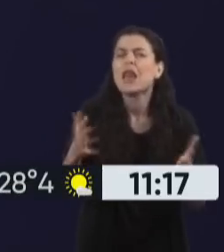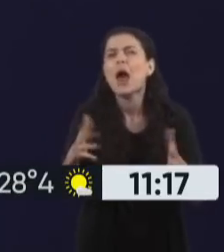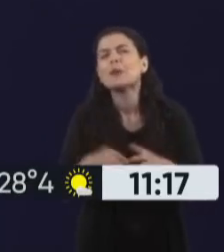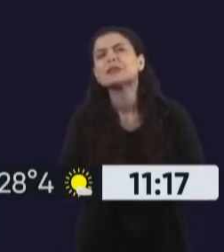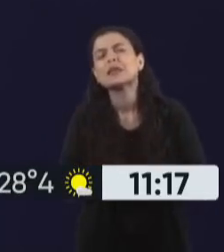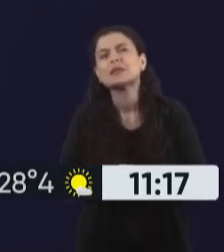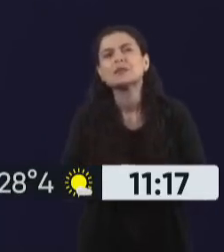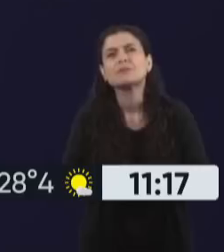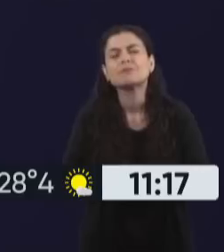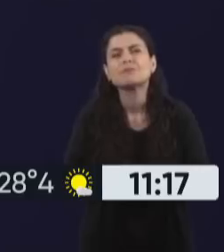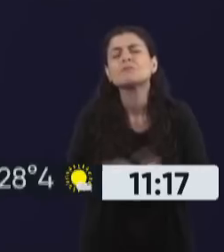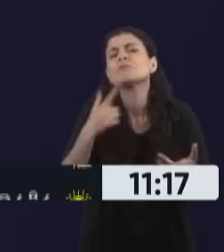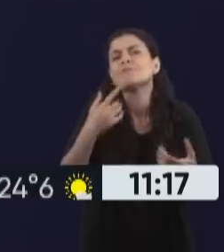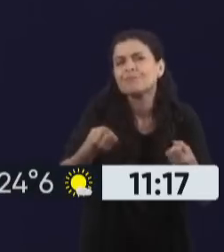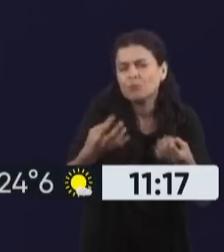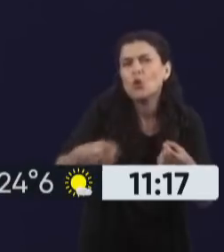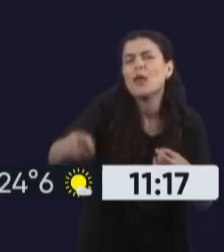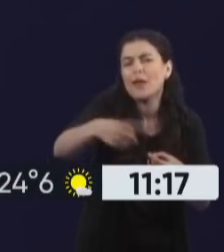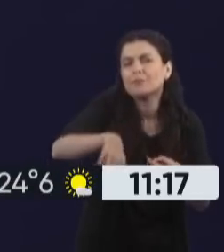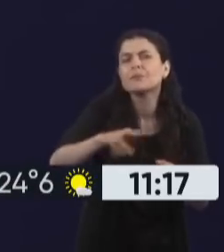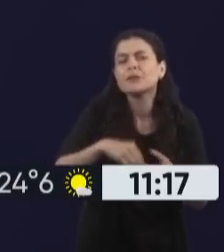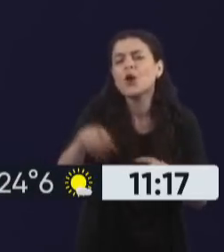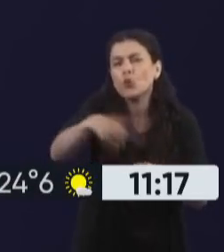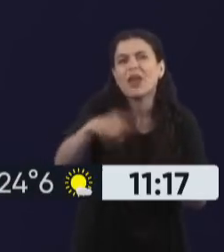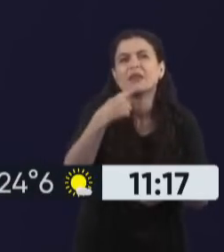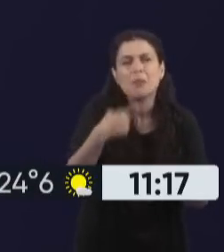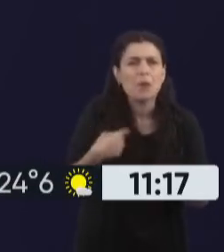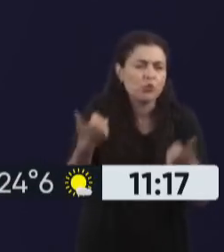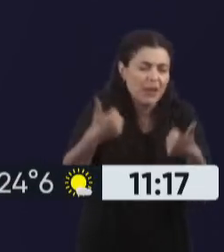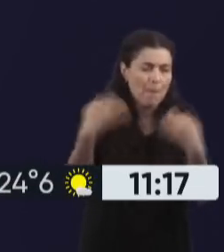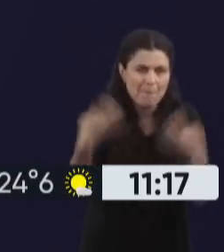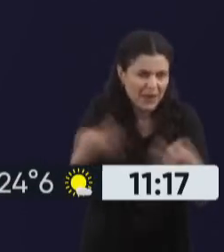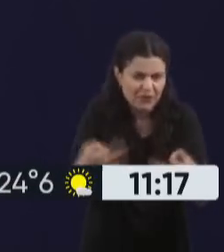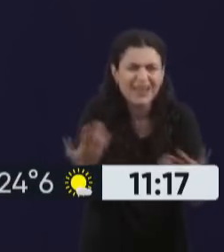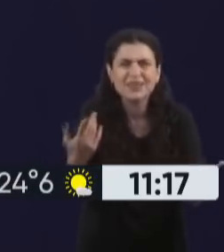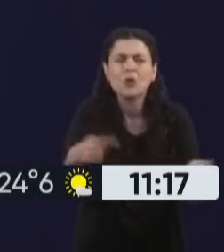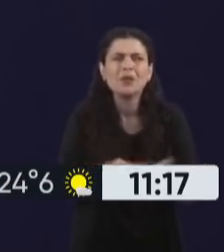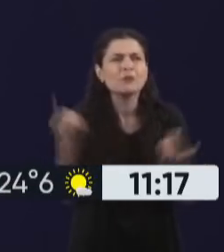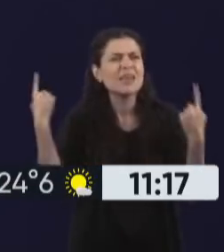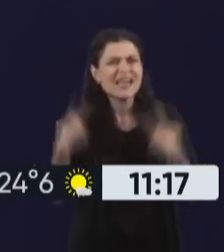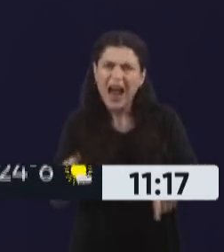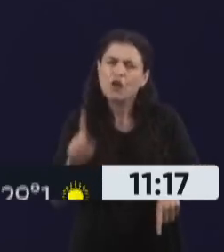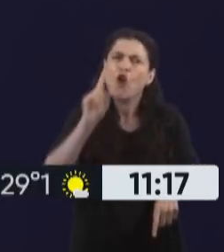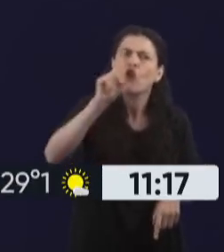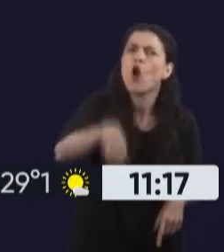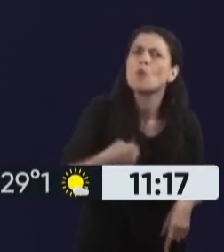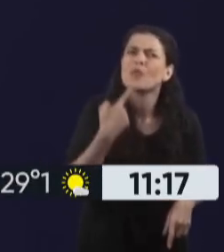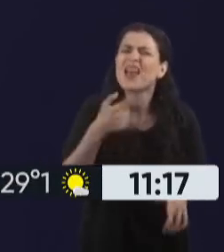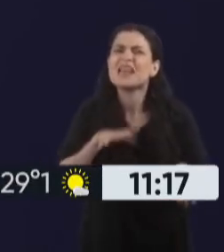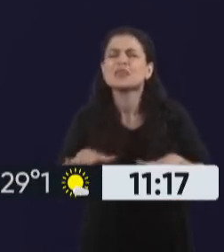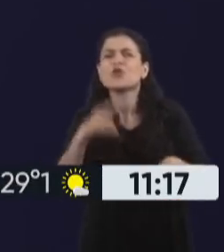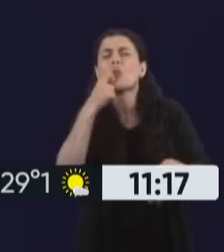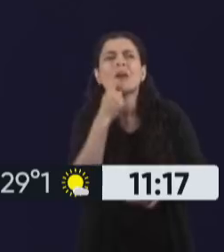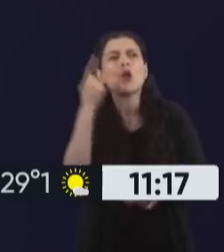veces. Está muy bien que obviamente me lo preguntes, eso desde ya, pero es muy extraño cómo